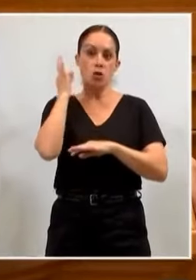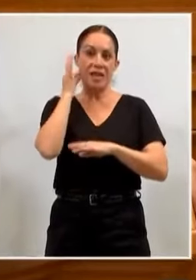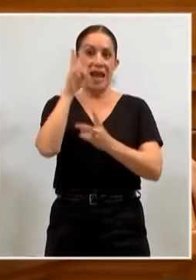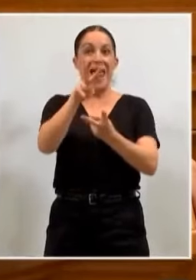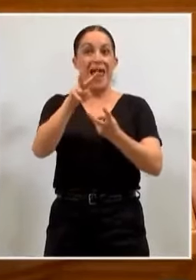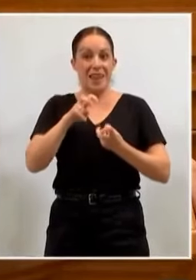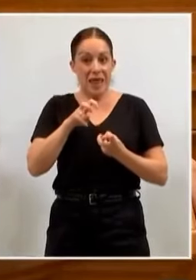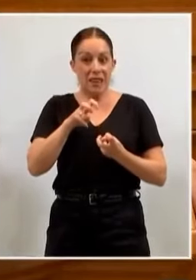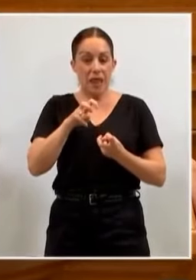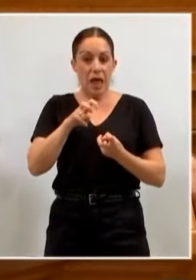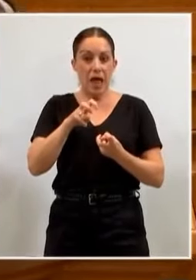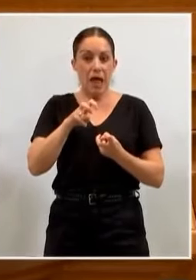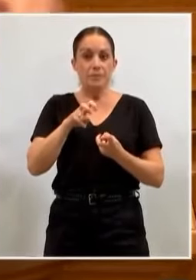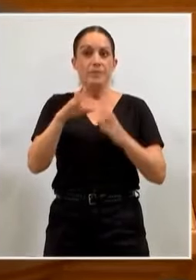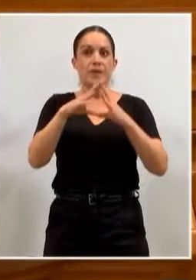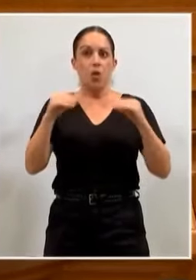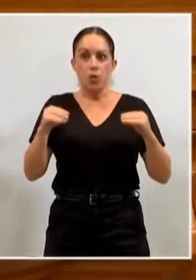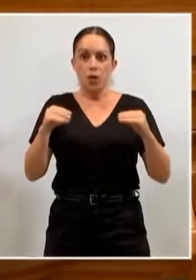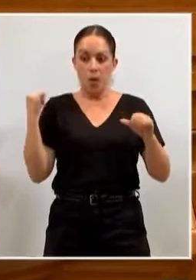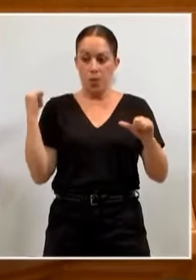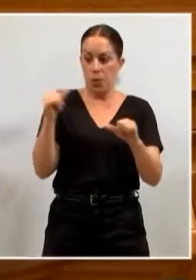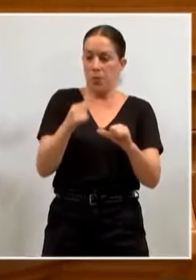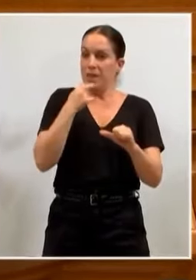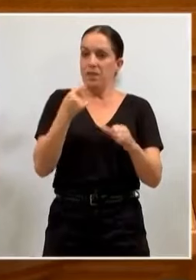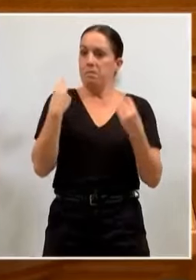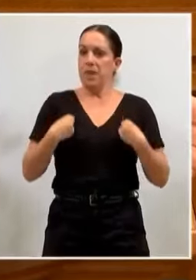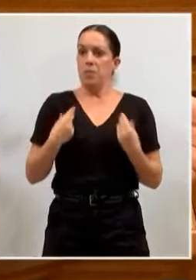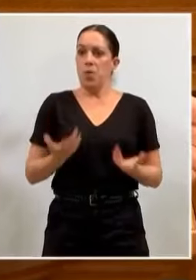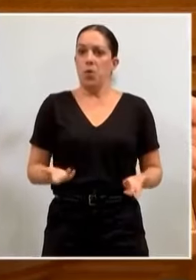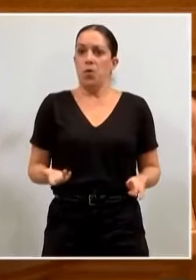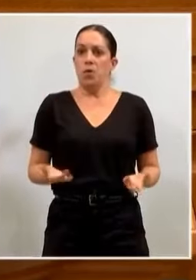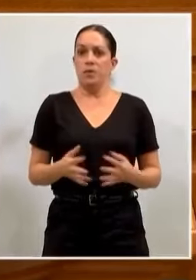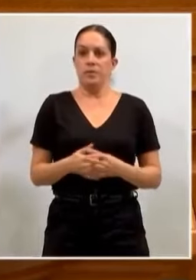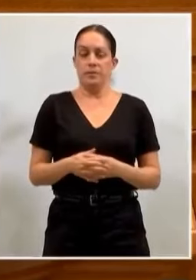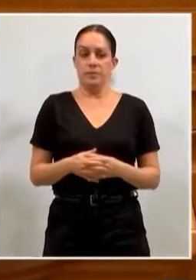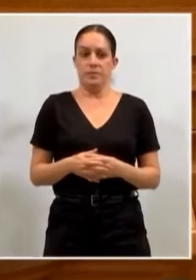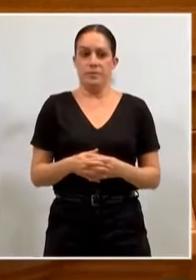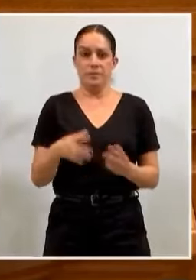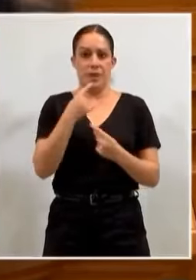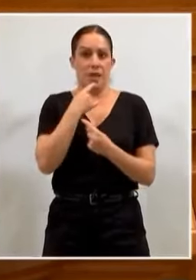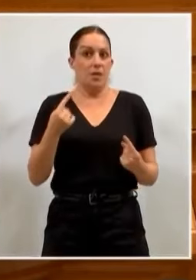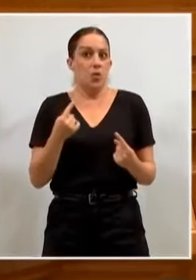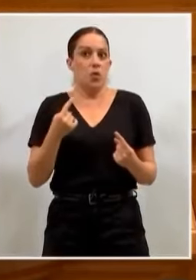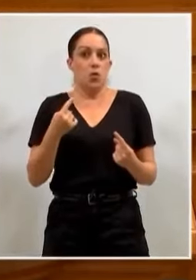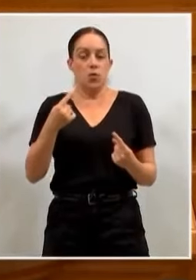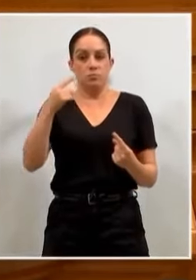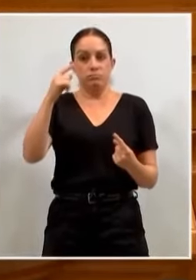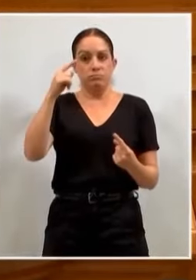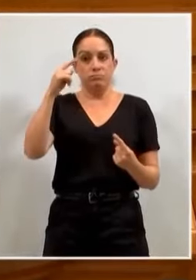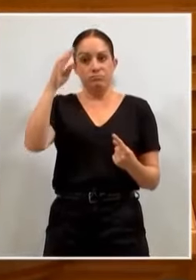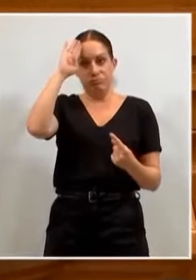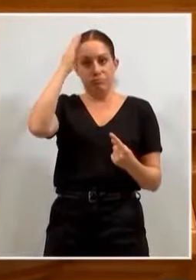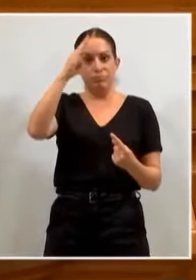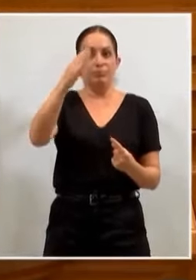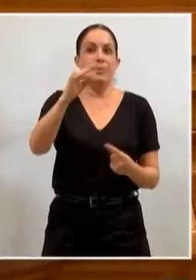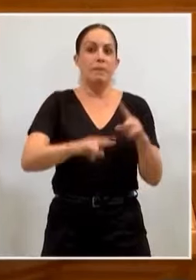Hacienda en Andalucía, decir esto mismo. De manera que, digamos que uno no puede cambiarse la gorra según donde esté,